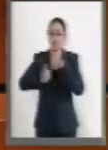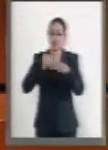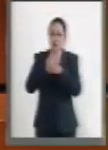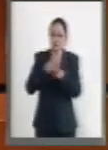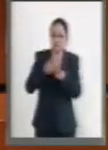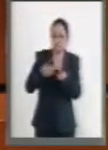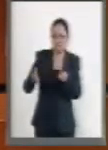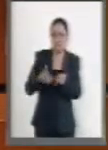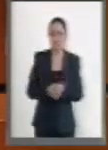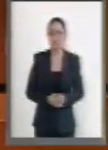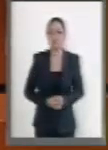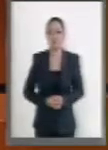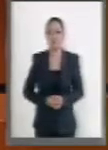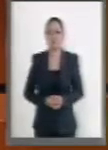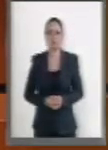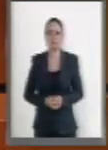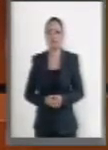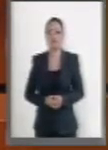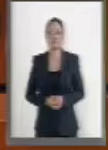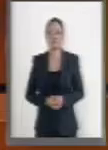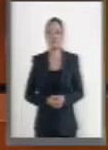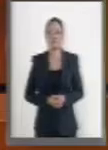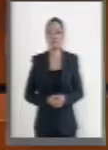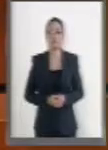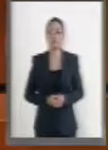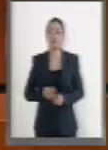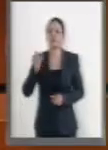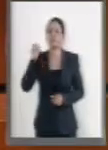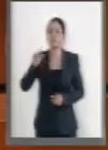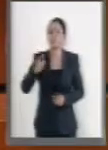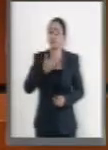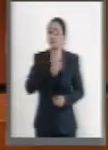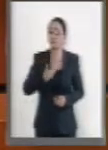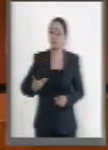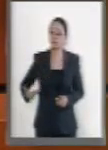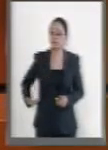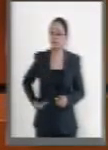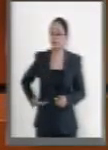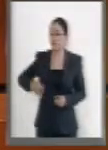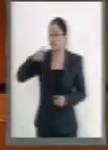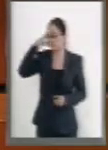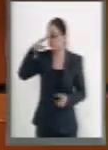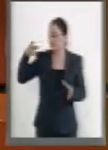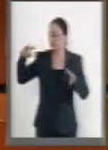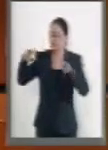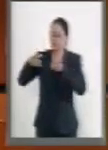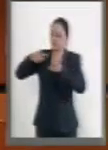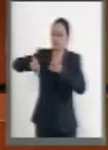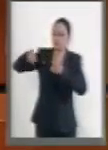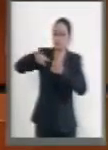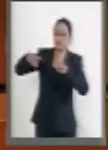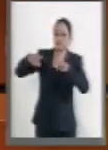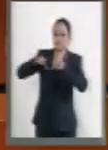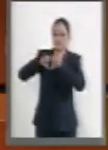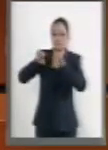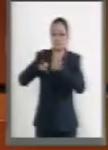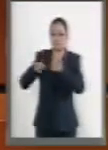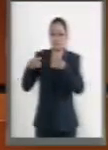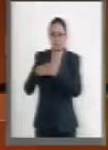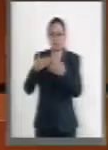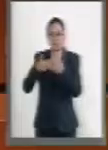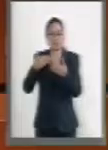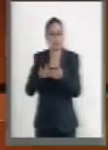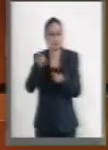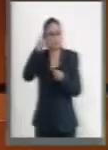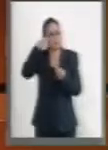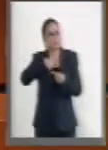fiscal. El Poder Legislativo Federal se encuentra en un momento de inflexión en el que las